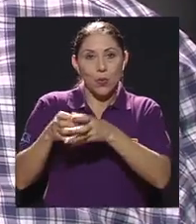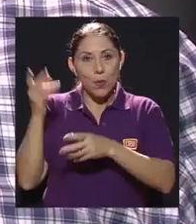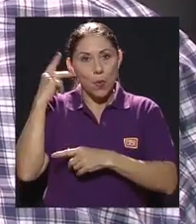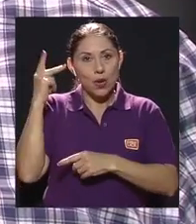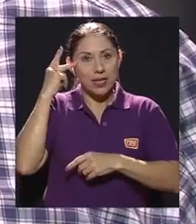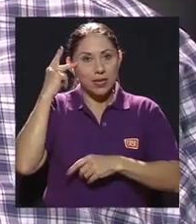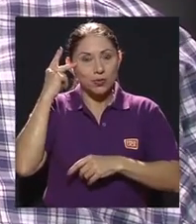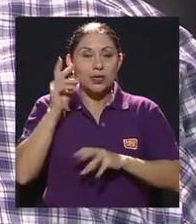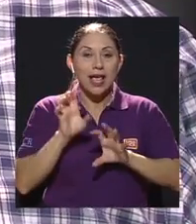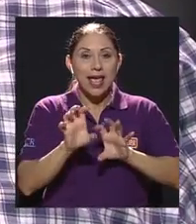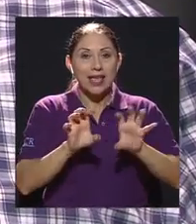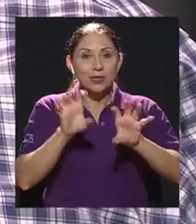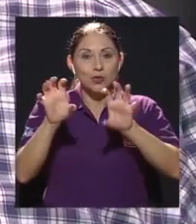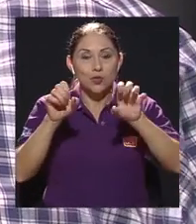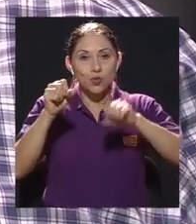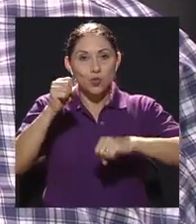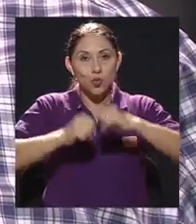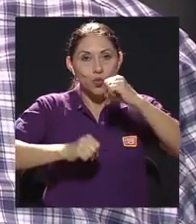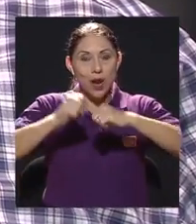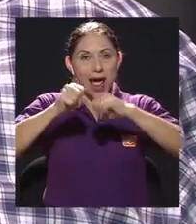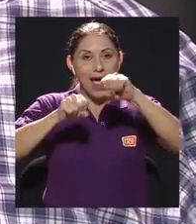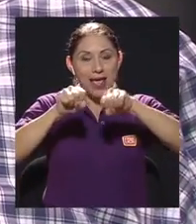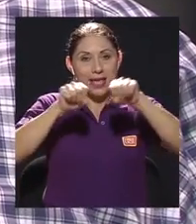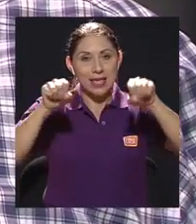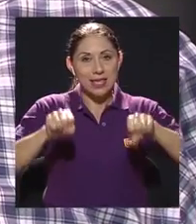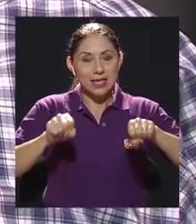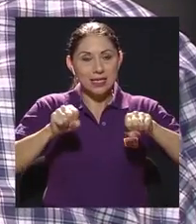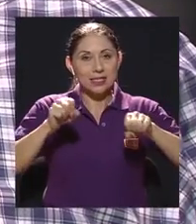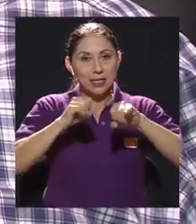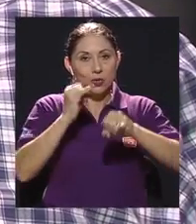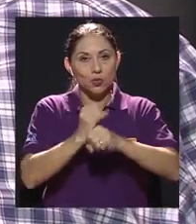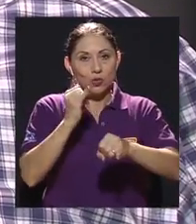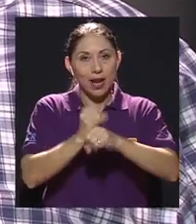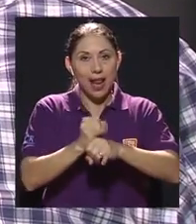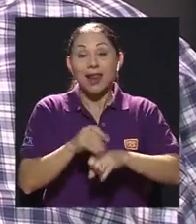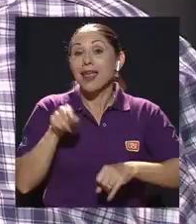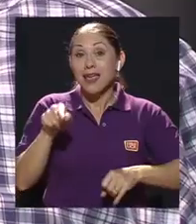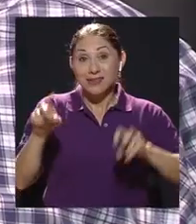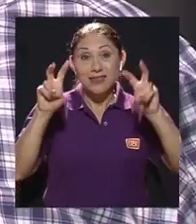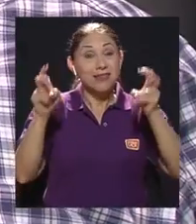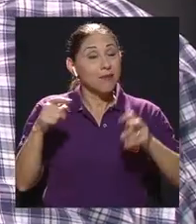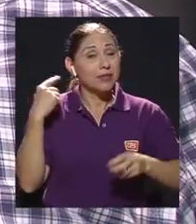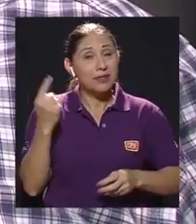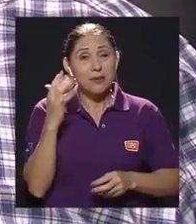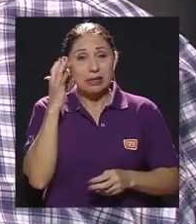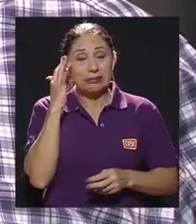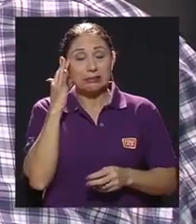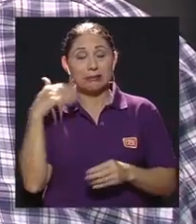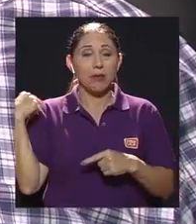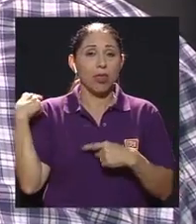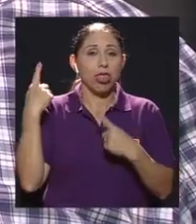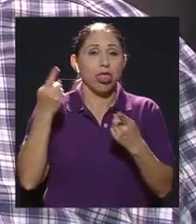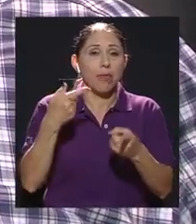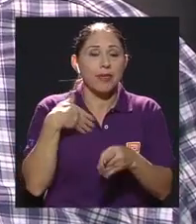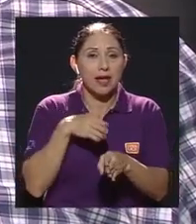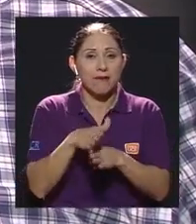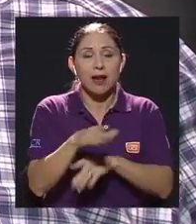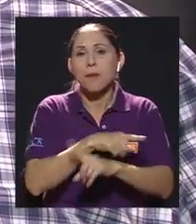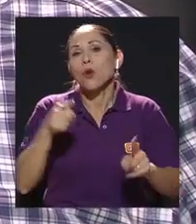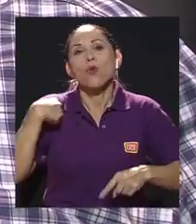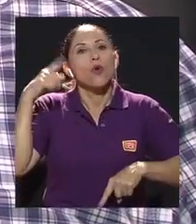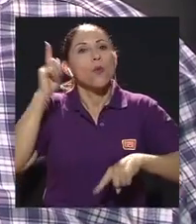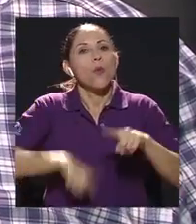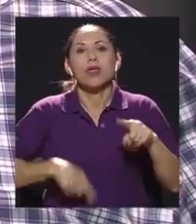estructura institucional, que es uno de los temas que me ha preocupado a lo largo de mi carrera también. Pero uno no se puede quedar,